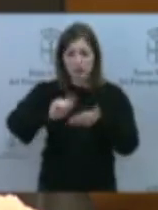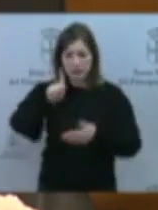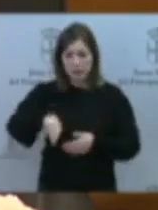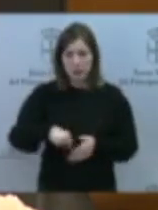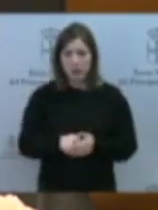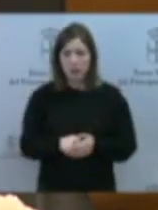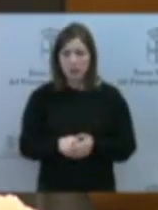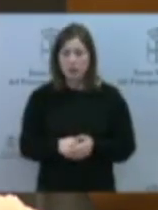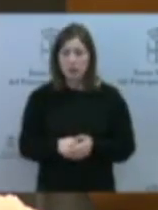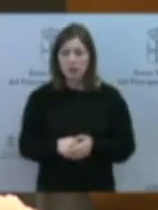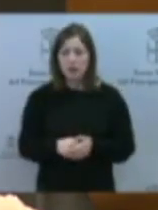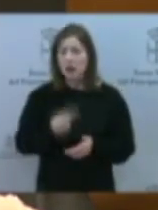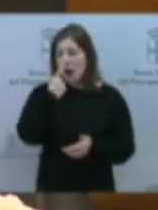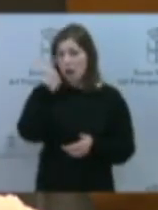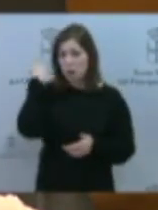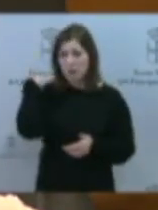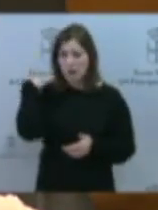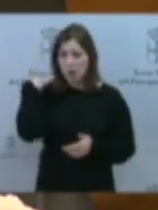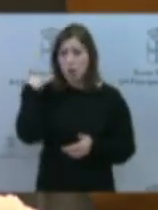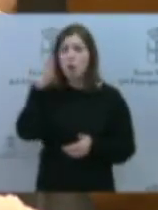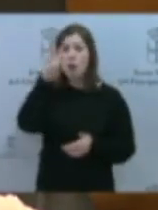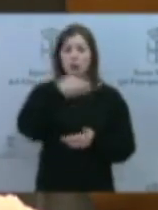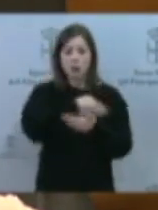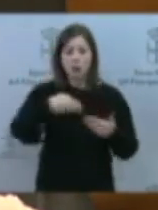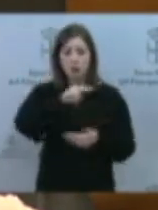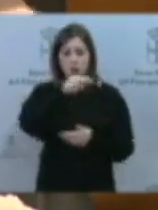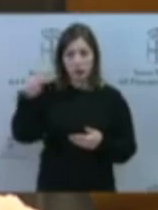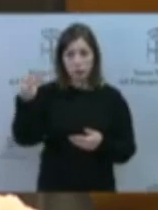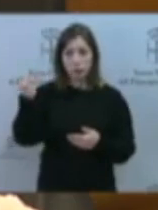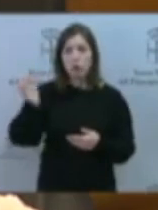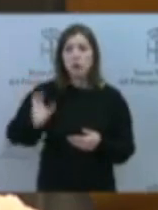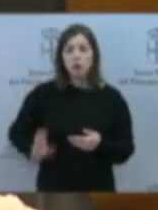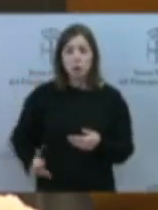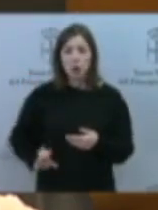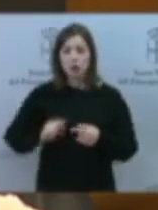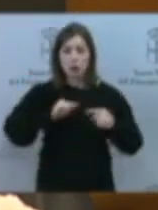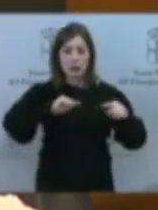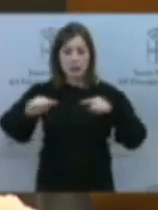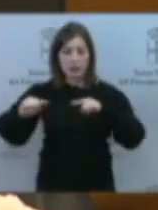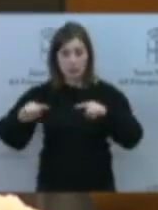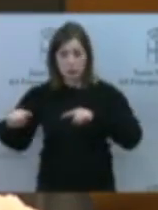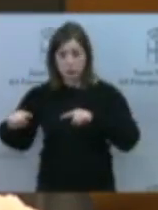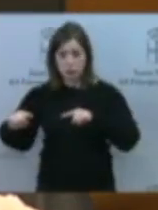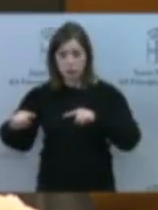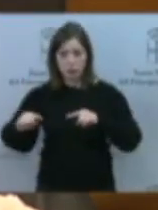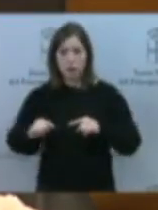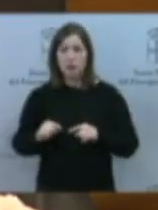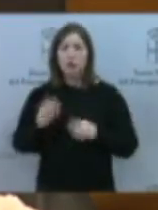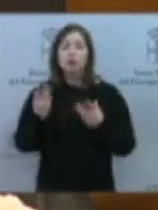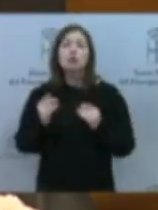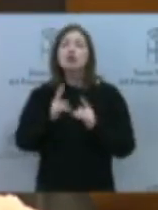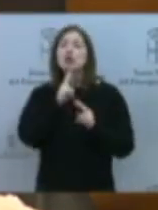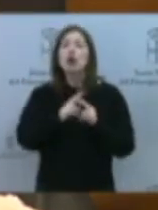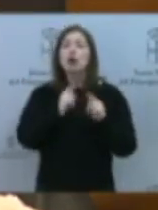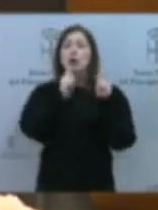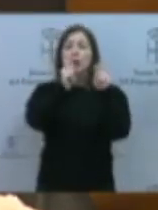4 millones de euros en sueldos en directivos, muchos de ellos nombrados por representantes públicos, con lo cual llamaba la atención, ¿no? Bueno, la pregunta es, ¿qué va a